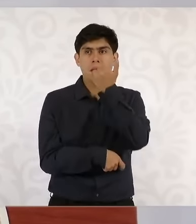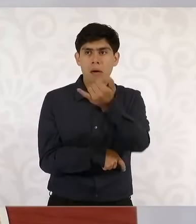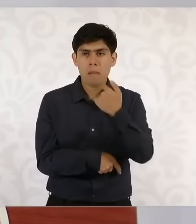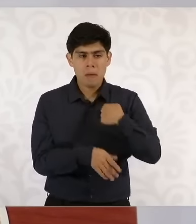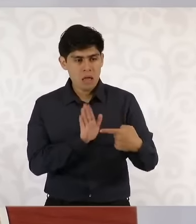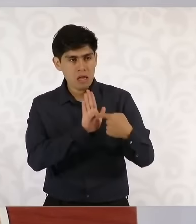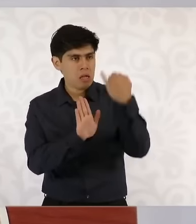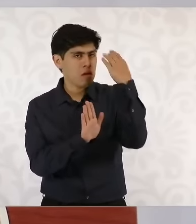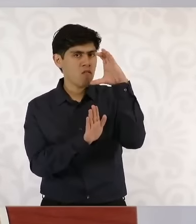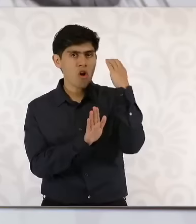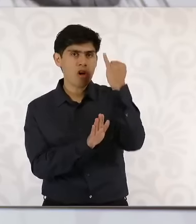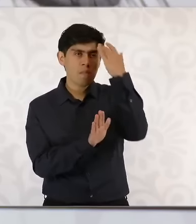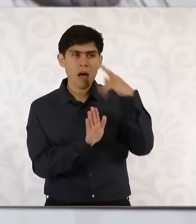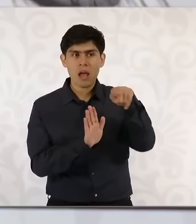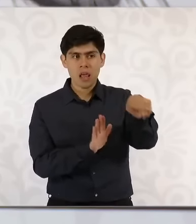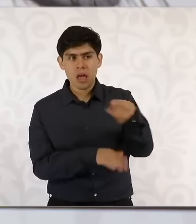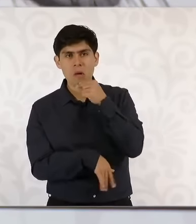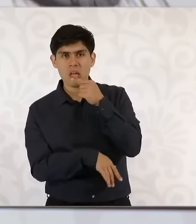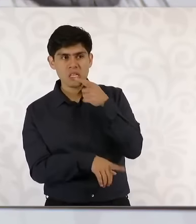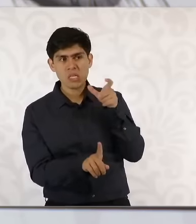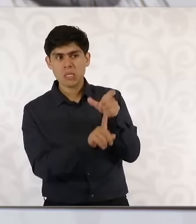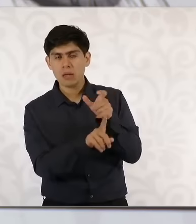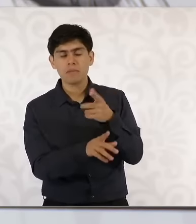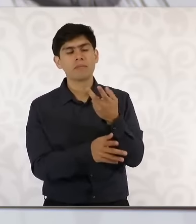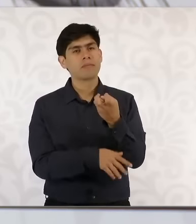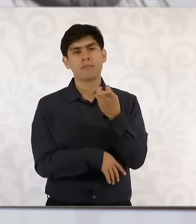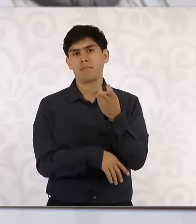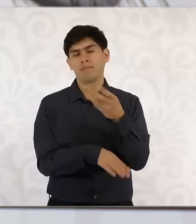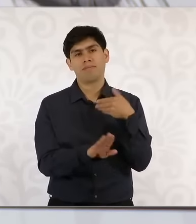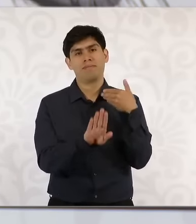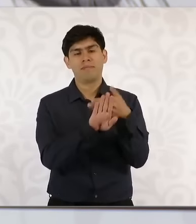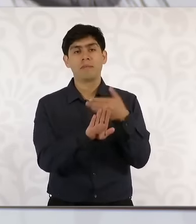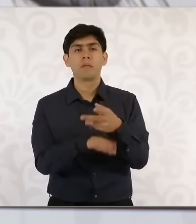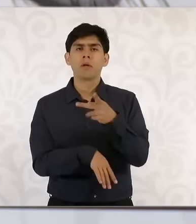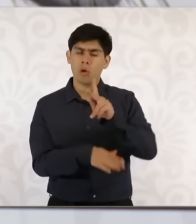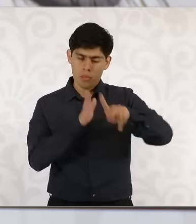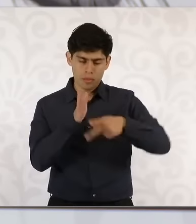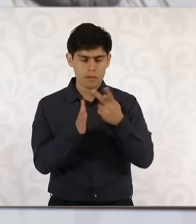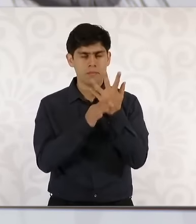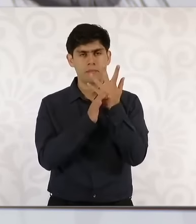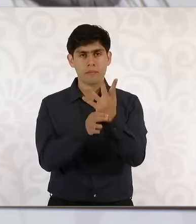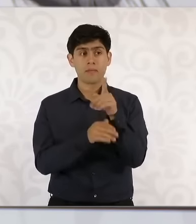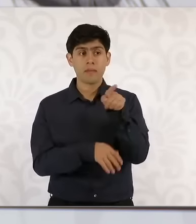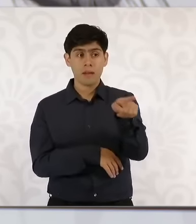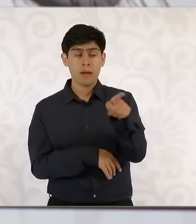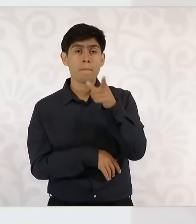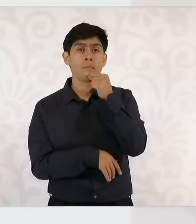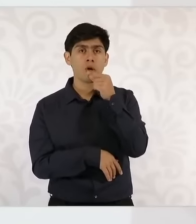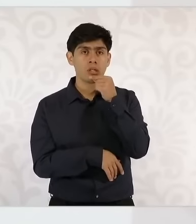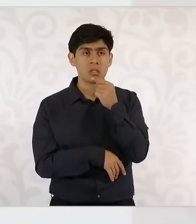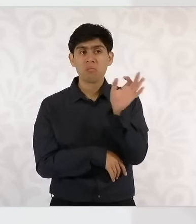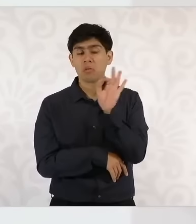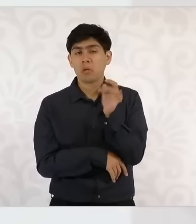una imagen. Y repito, si hubo algún abuso de un policía, pues la policía tiene sus esquemas